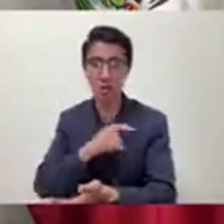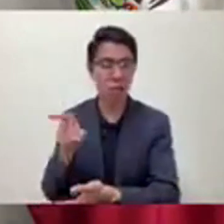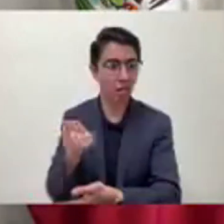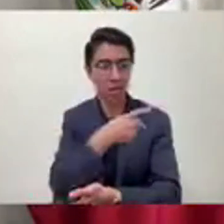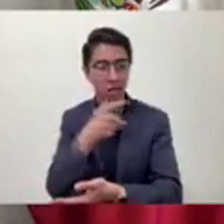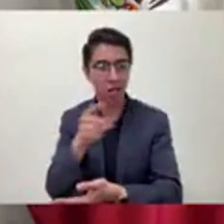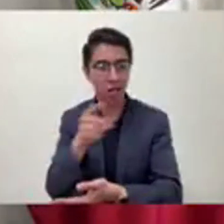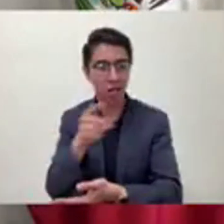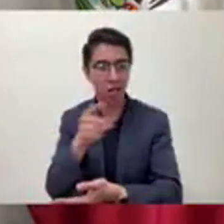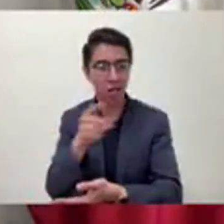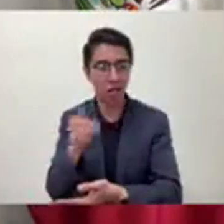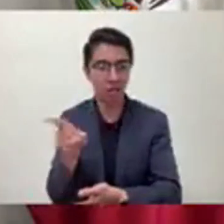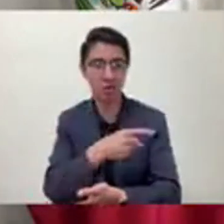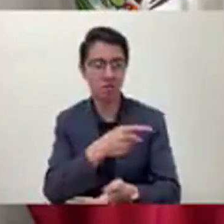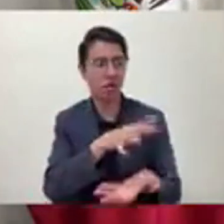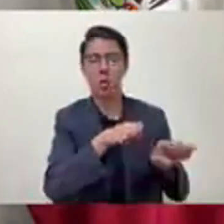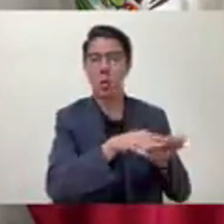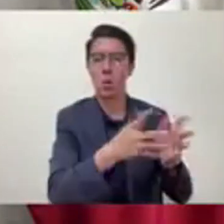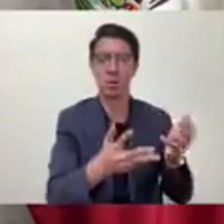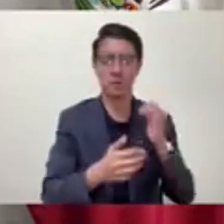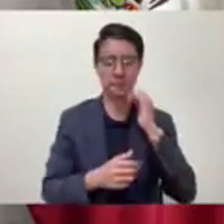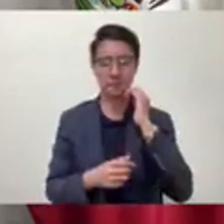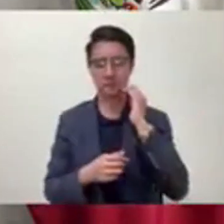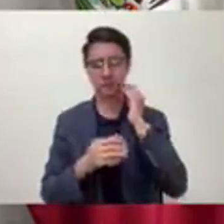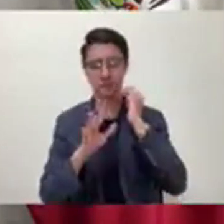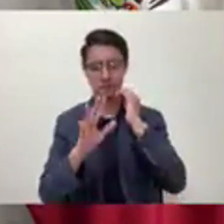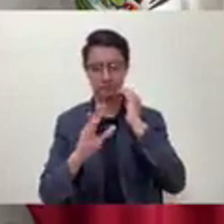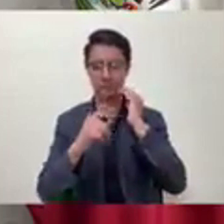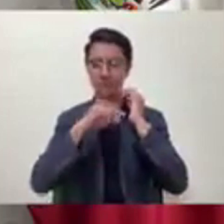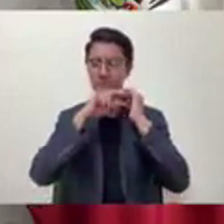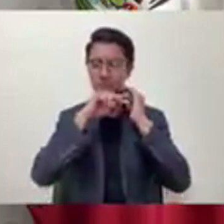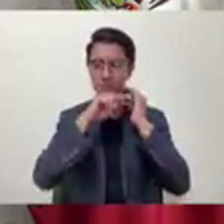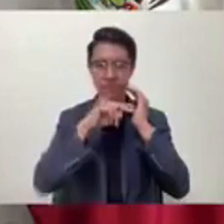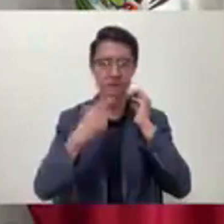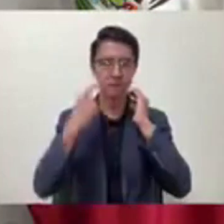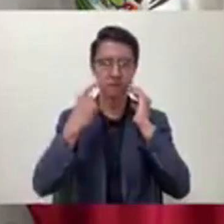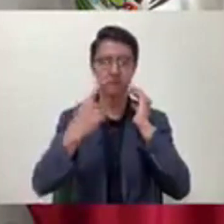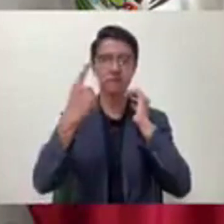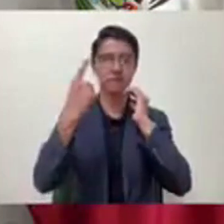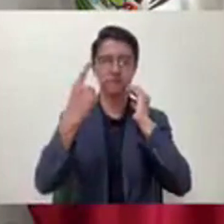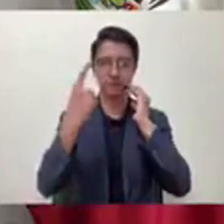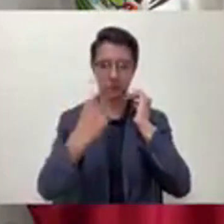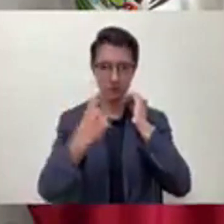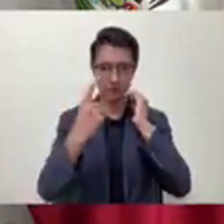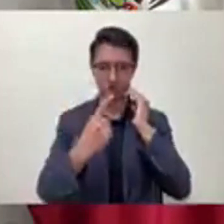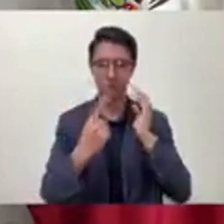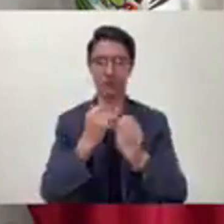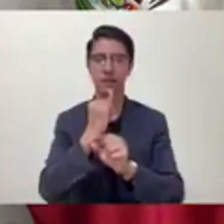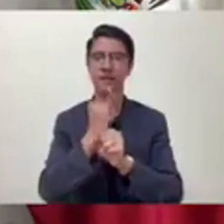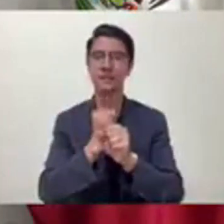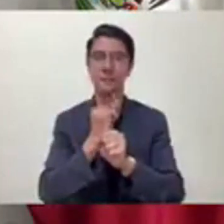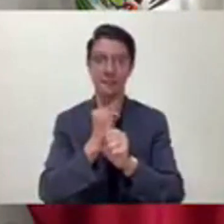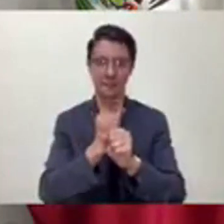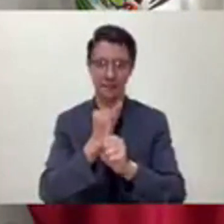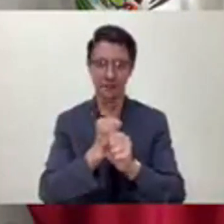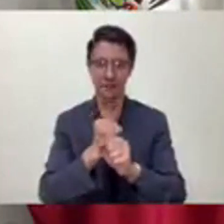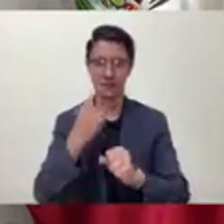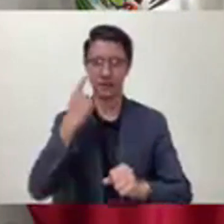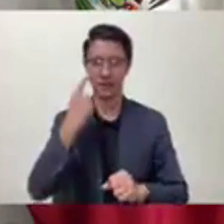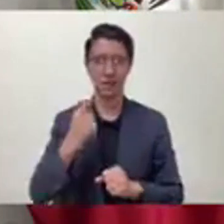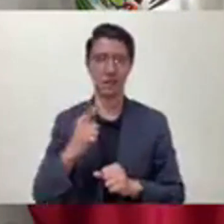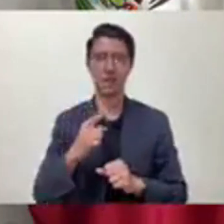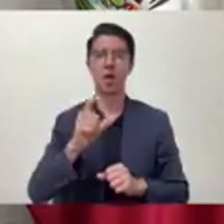detención Posteriormente se vincula por el delito vamos a suponer de narcomenudeo este y automáticamente ellos